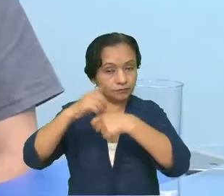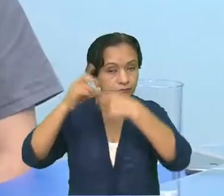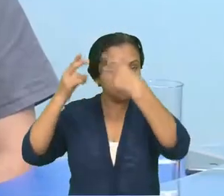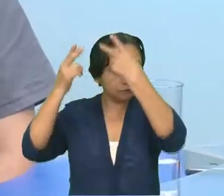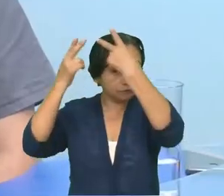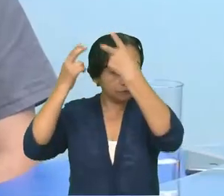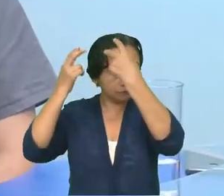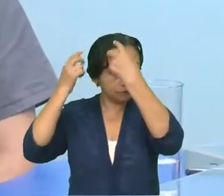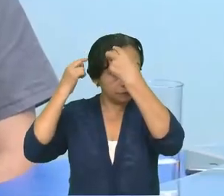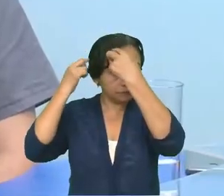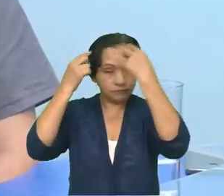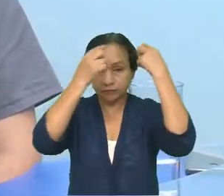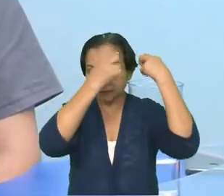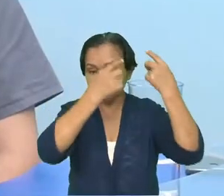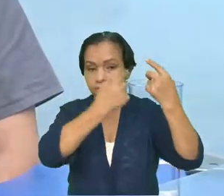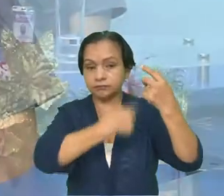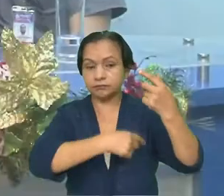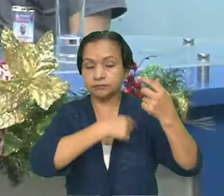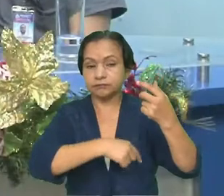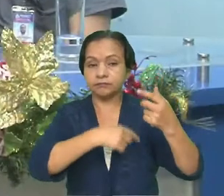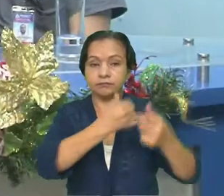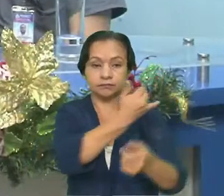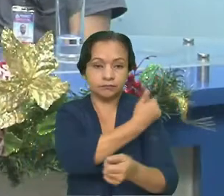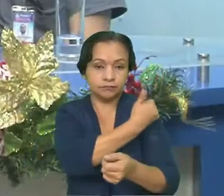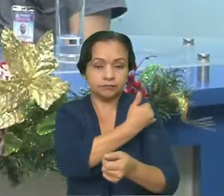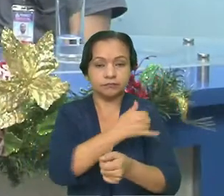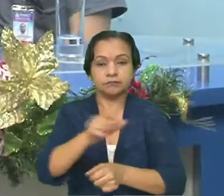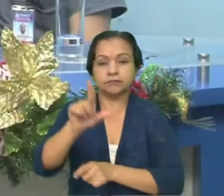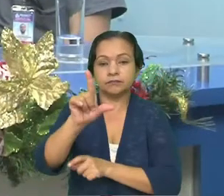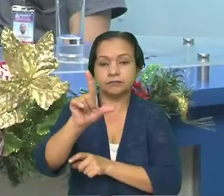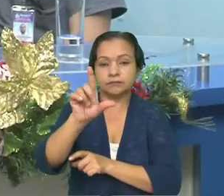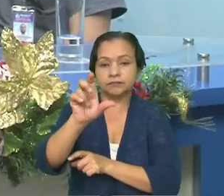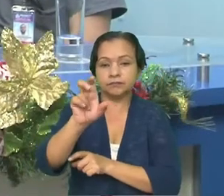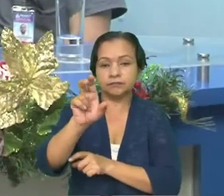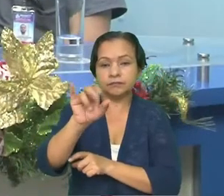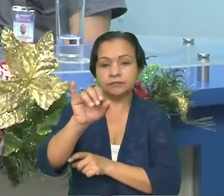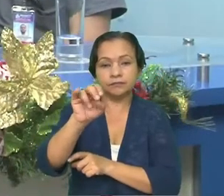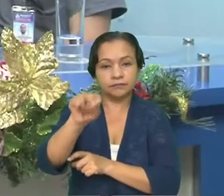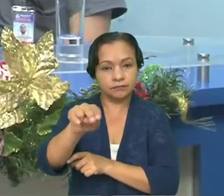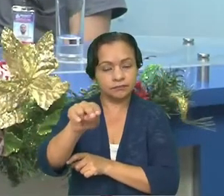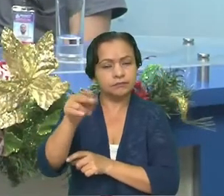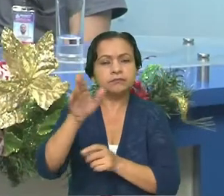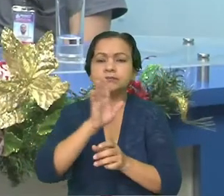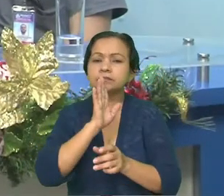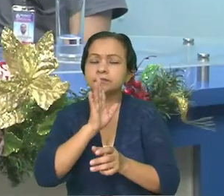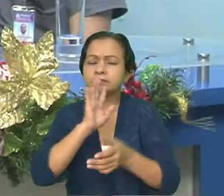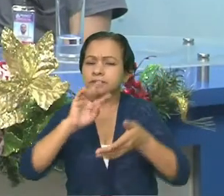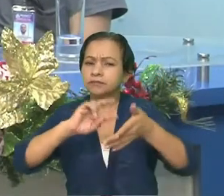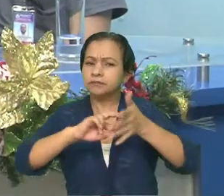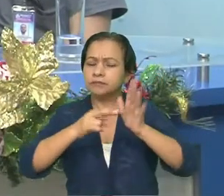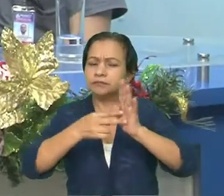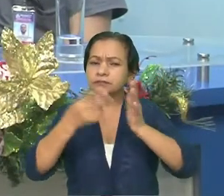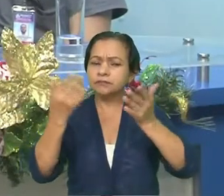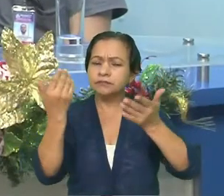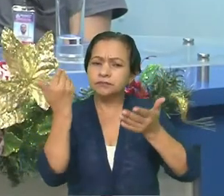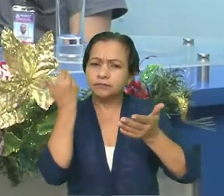del Hospital Escuela Antonio Lenín Fonseca. Con él estamos conversando sobre qué son las